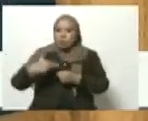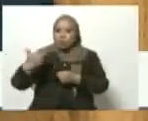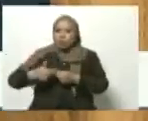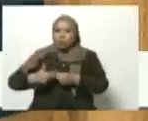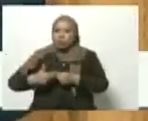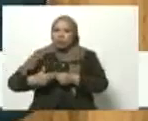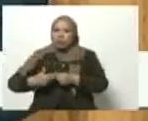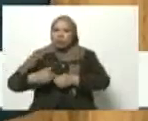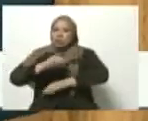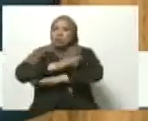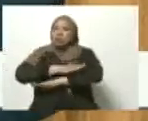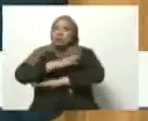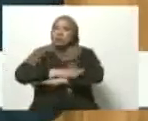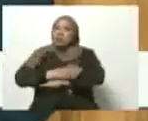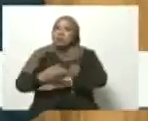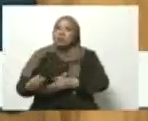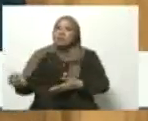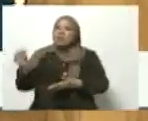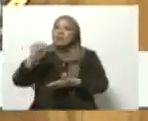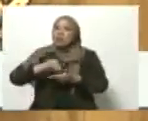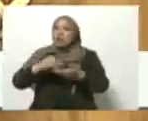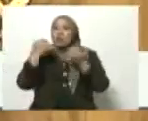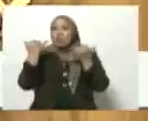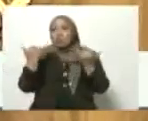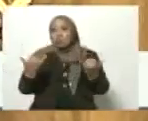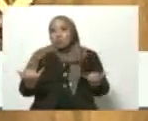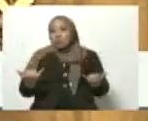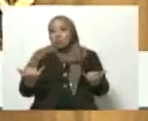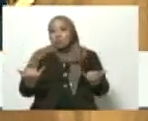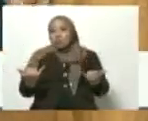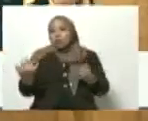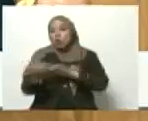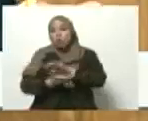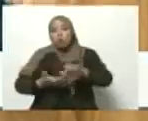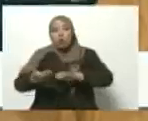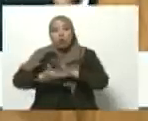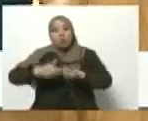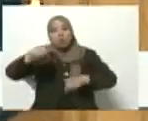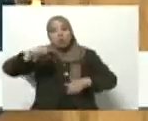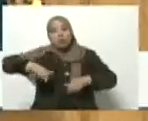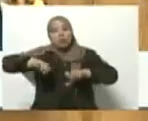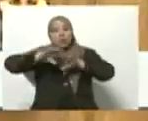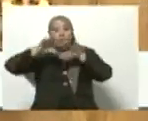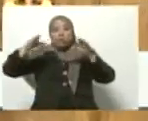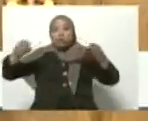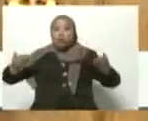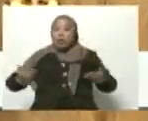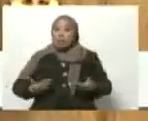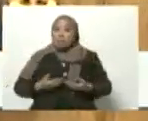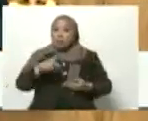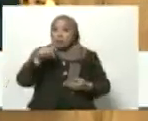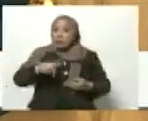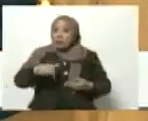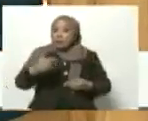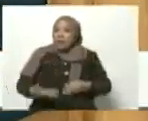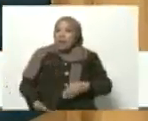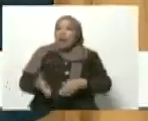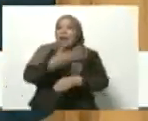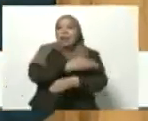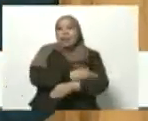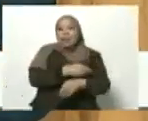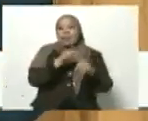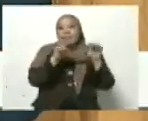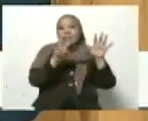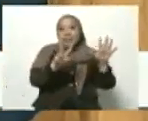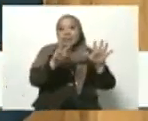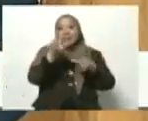la actitud y eso es lo que digo que podría pasar ahora en esta supercrisis que es más grande, mucho más grande que la crisis del año 73,